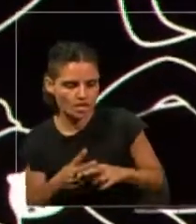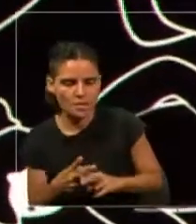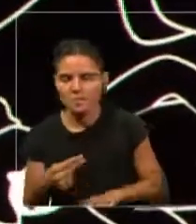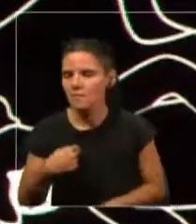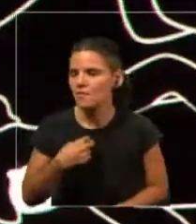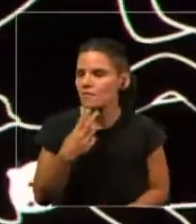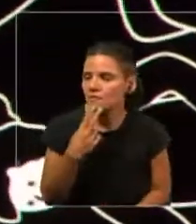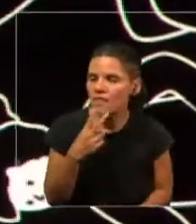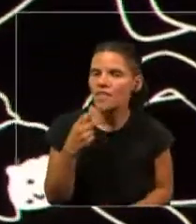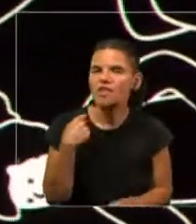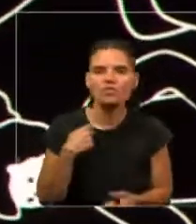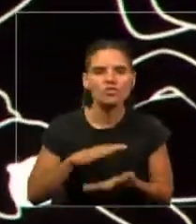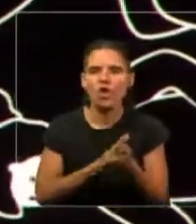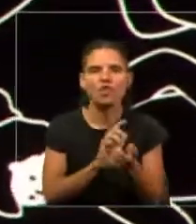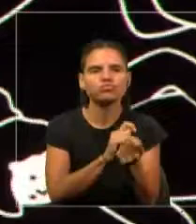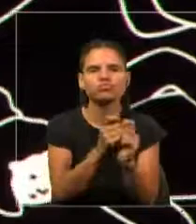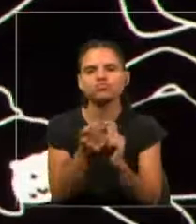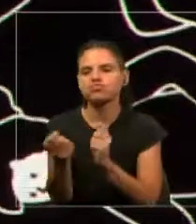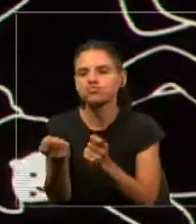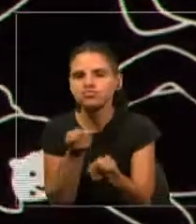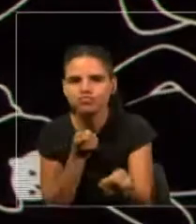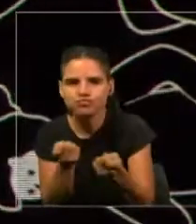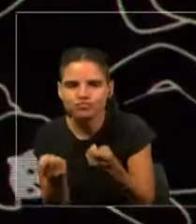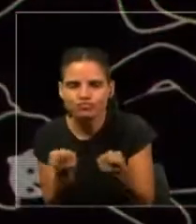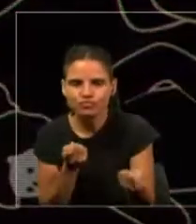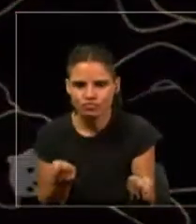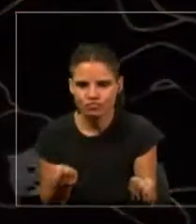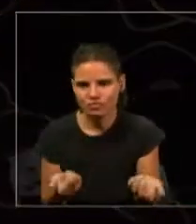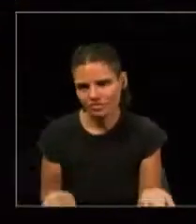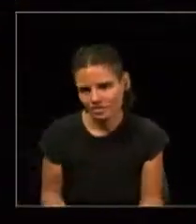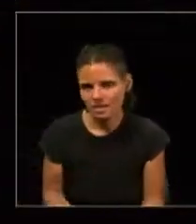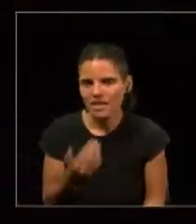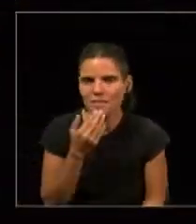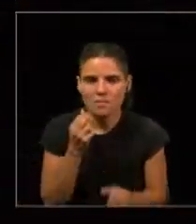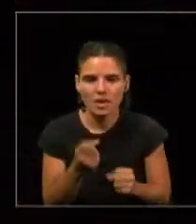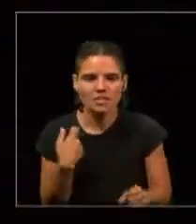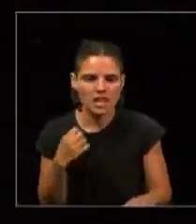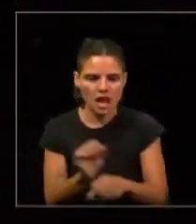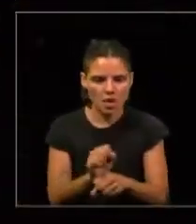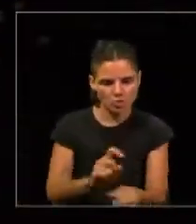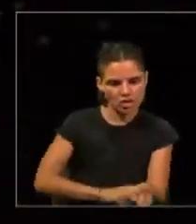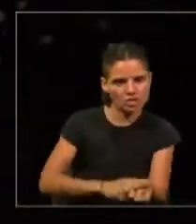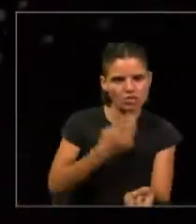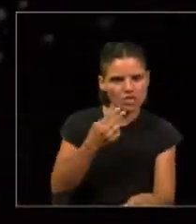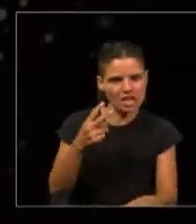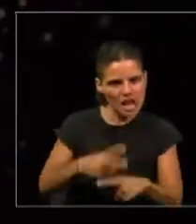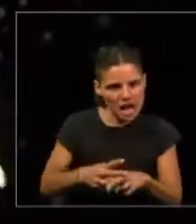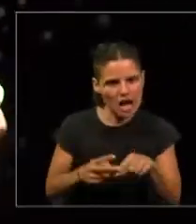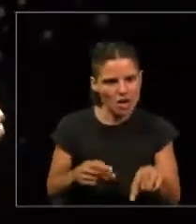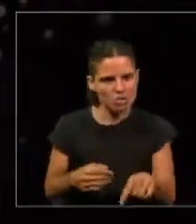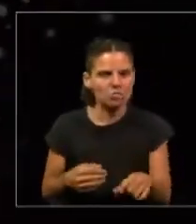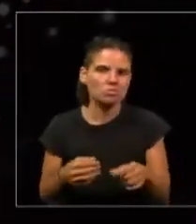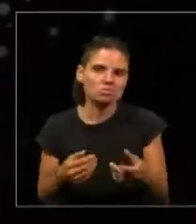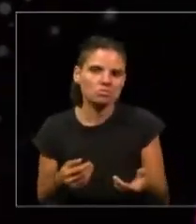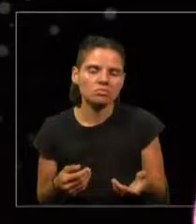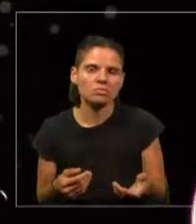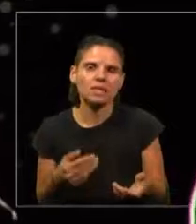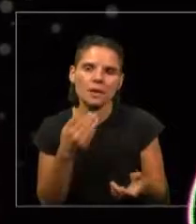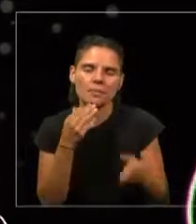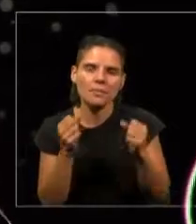nuestra vida, hasta el análisis de nuestro comportamiento en el auto, organizar finalmente lo que yo llamo